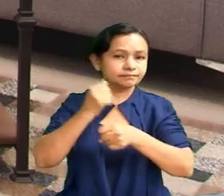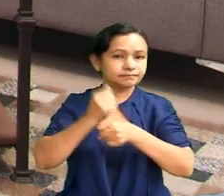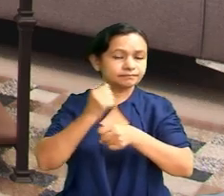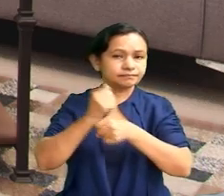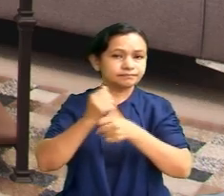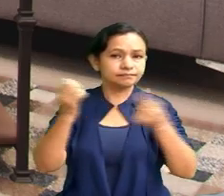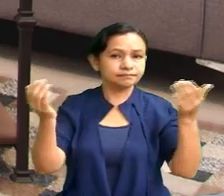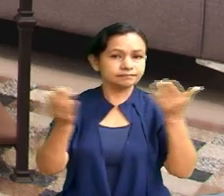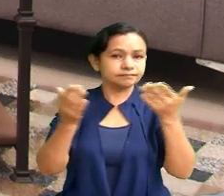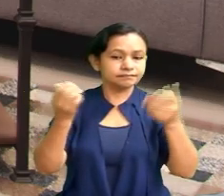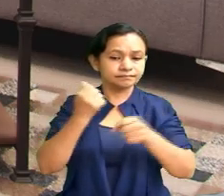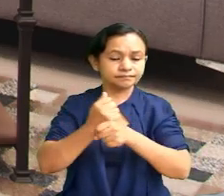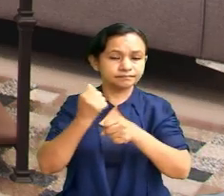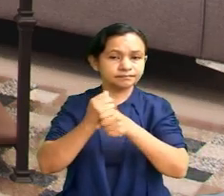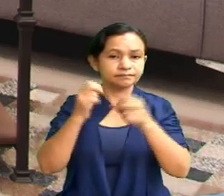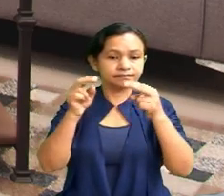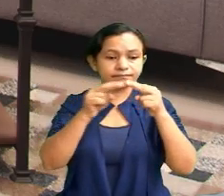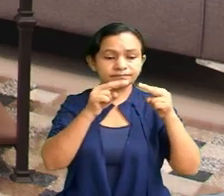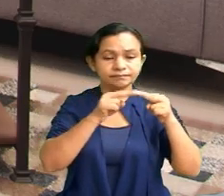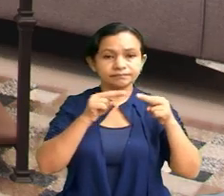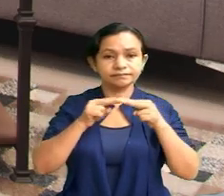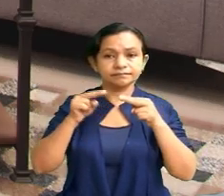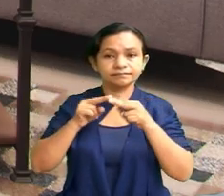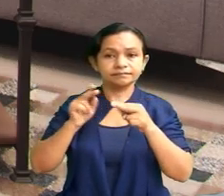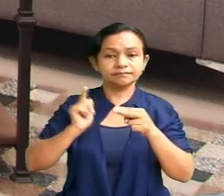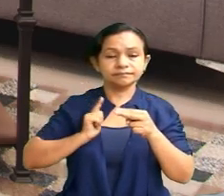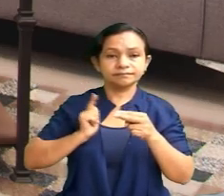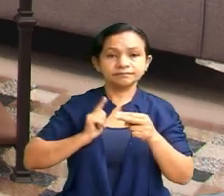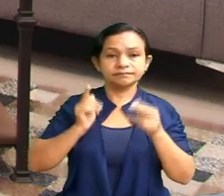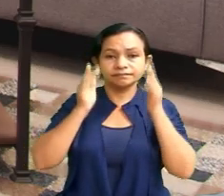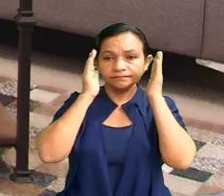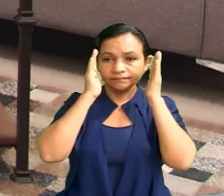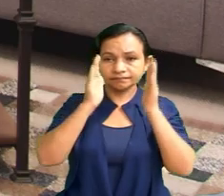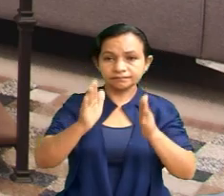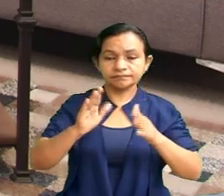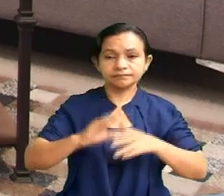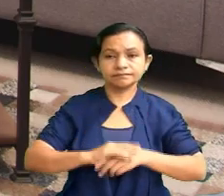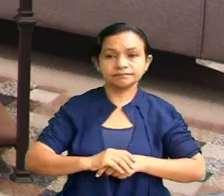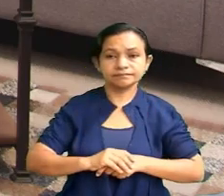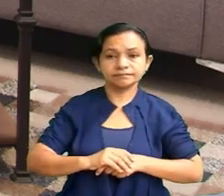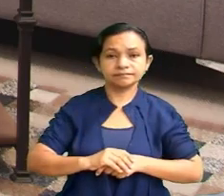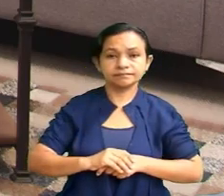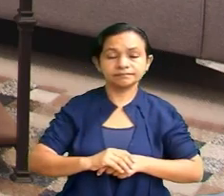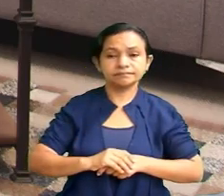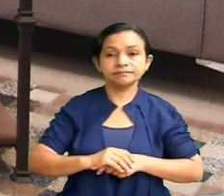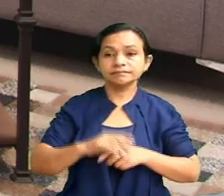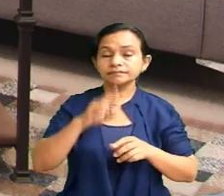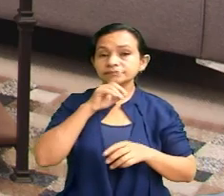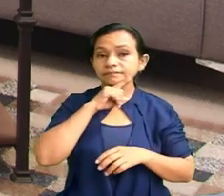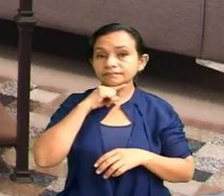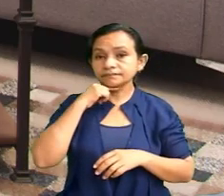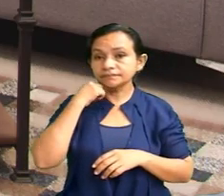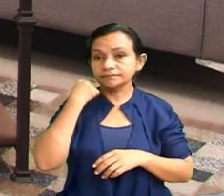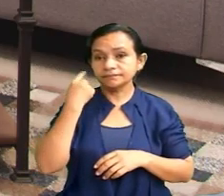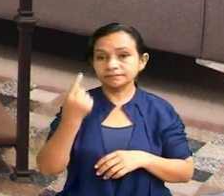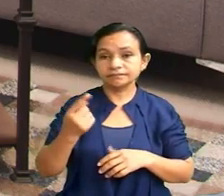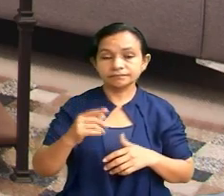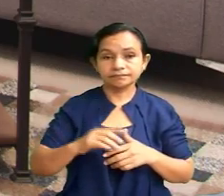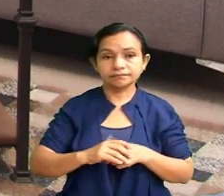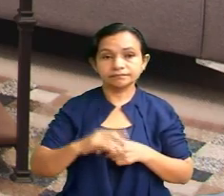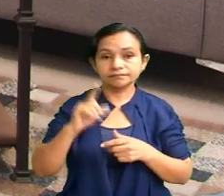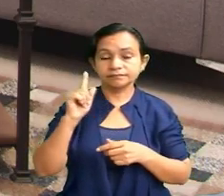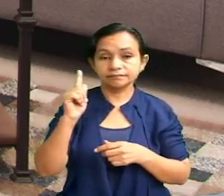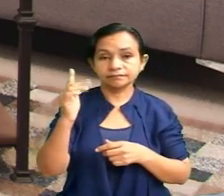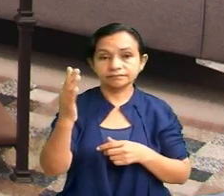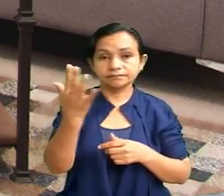cómo se trabaja en forma articulada para garantizar todo su servicio y bueno efectivamente el todos